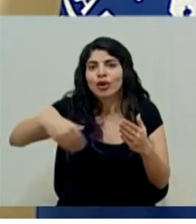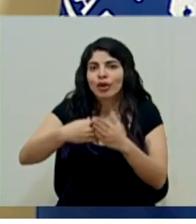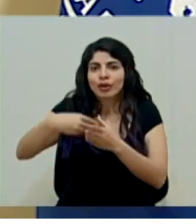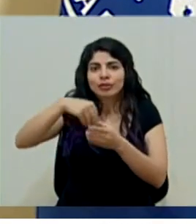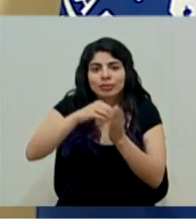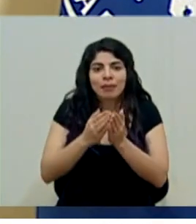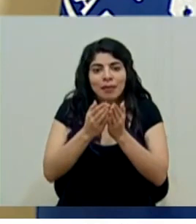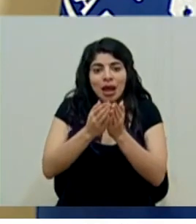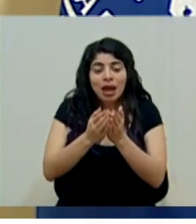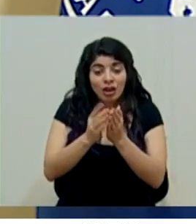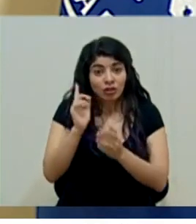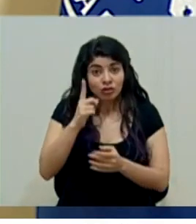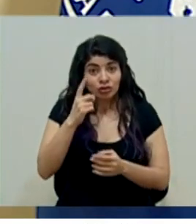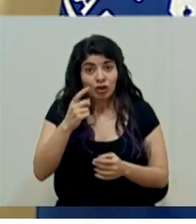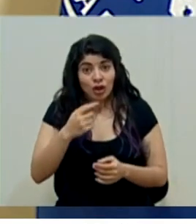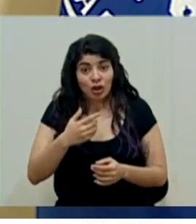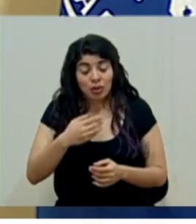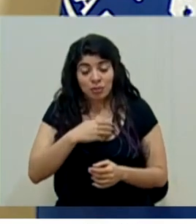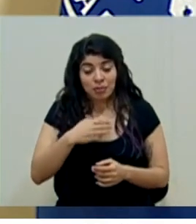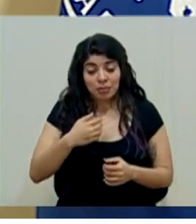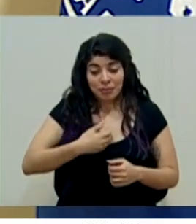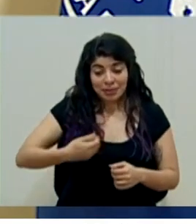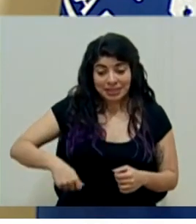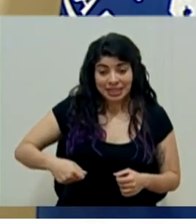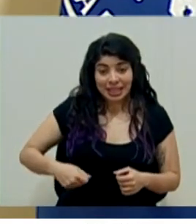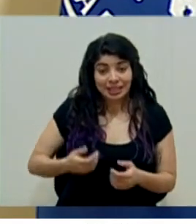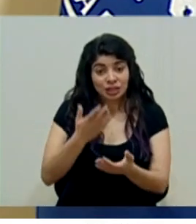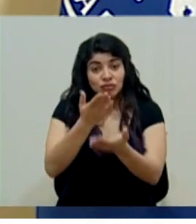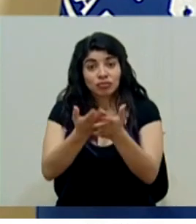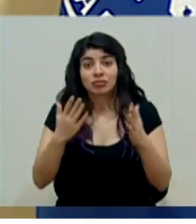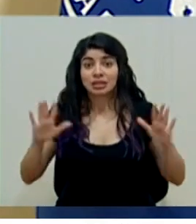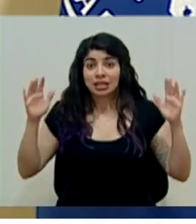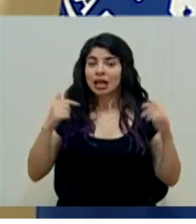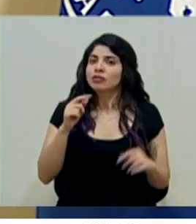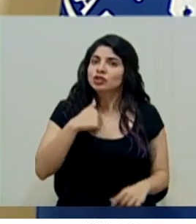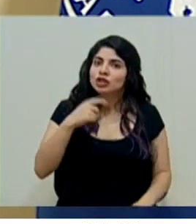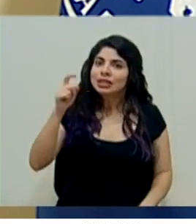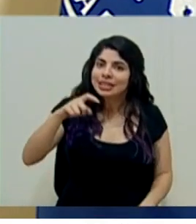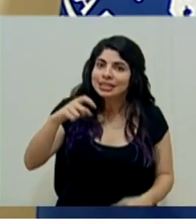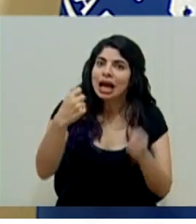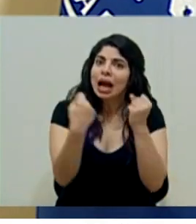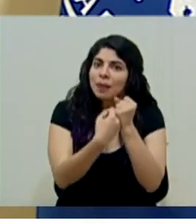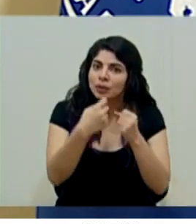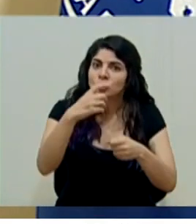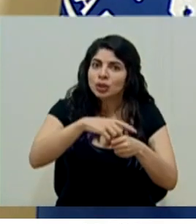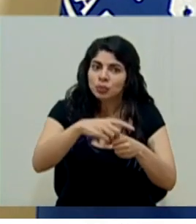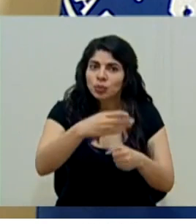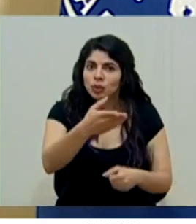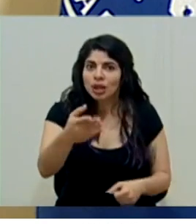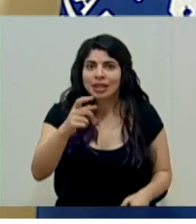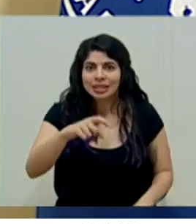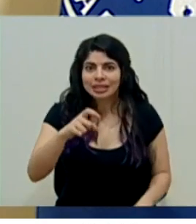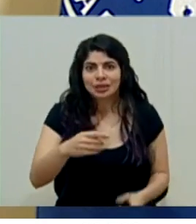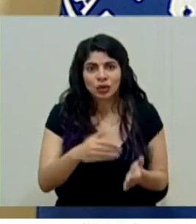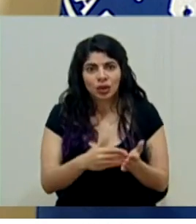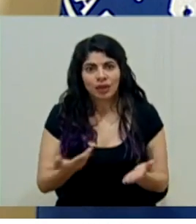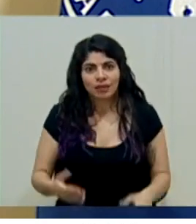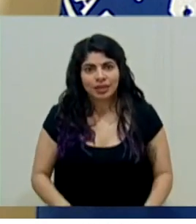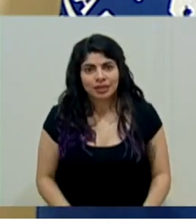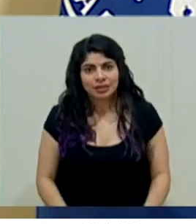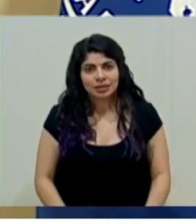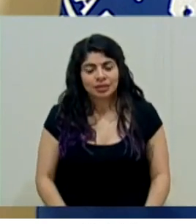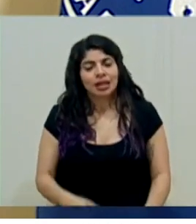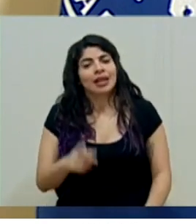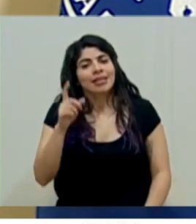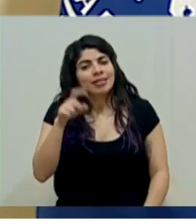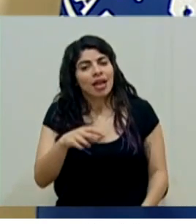solo depende que el Ejecutivo lo ponga en la mesa, yo necesito, y lo digo así, el apoyo de los diputados y las diputadas una vez más, el